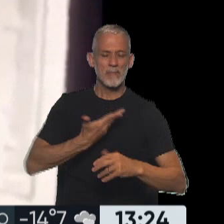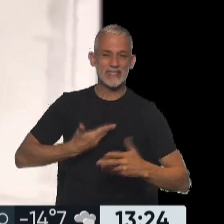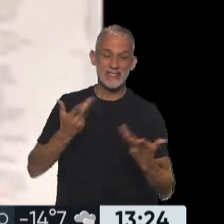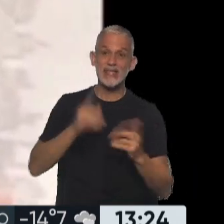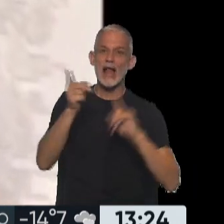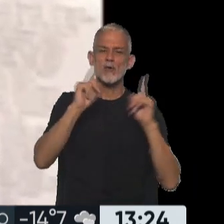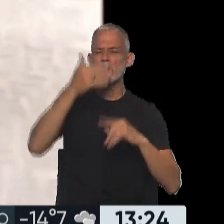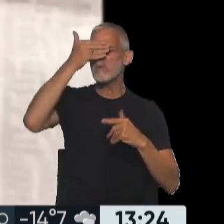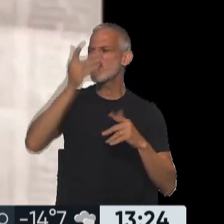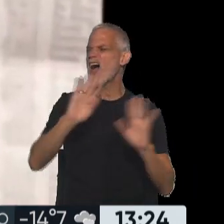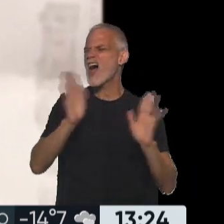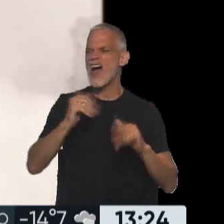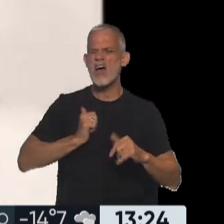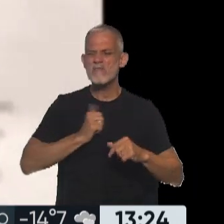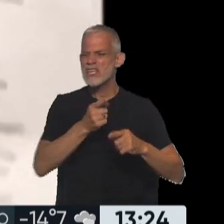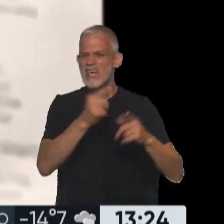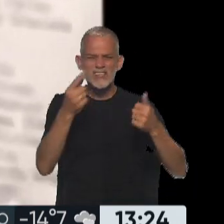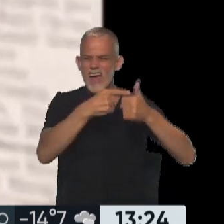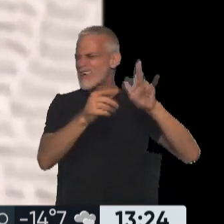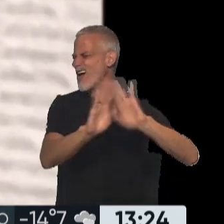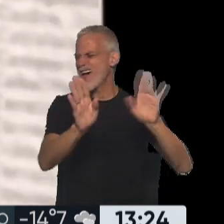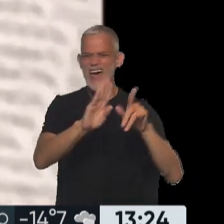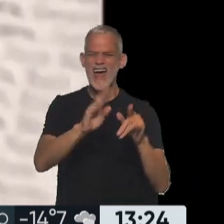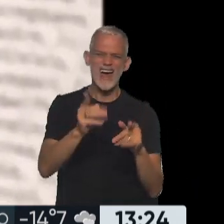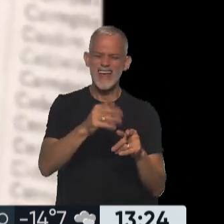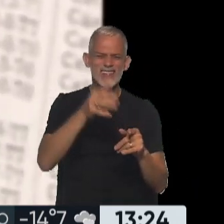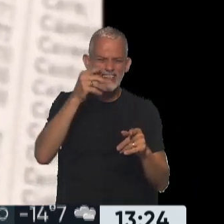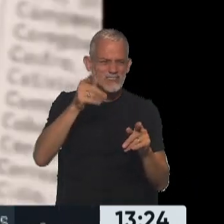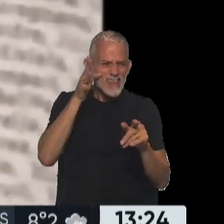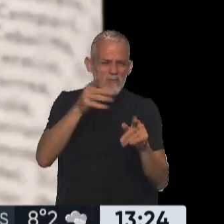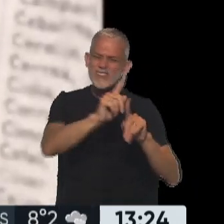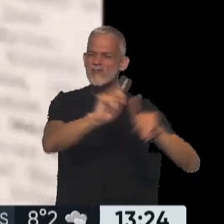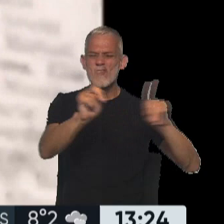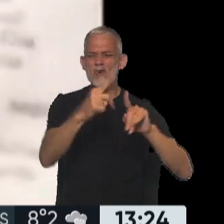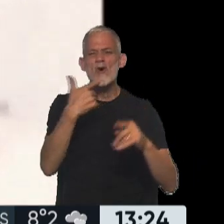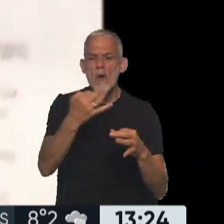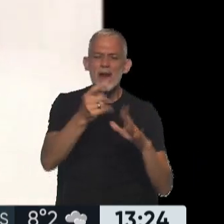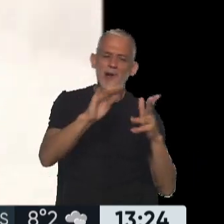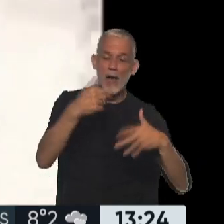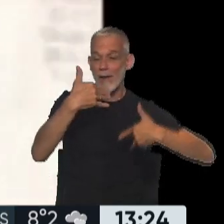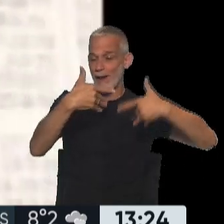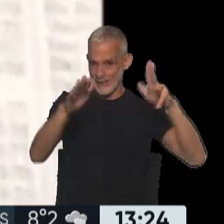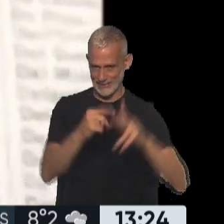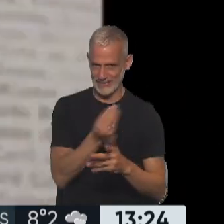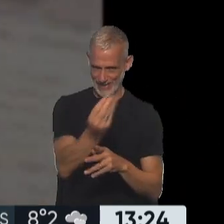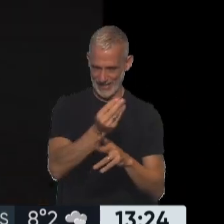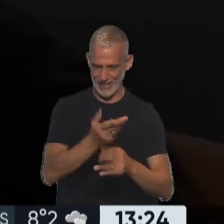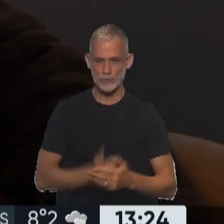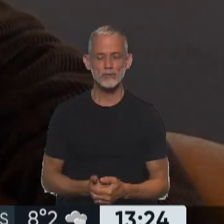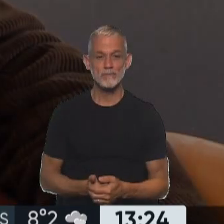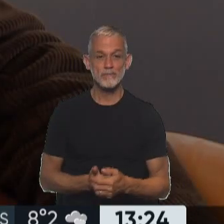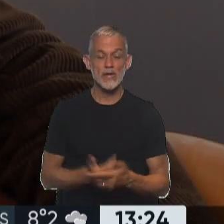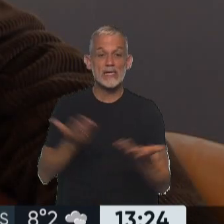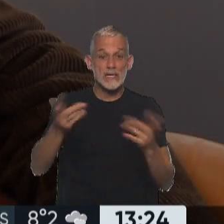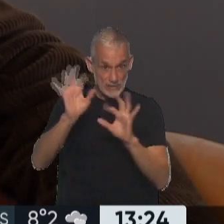cierto negacionismo, de no reconocer quizás todo lo que ha pasado en la dictadura. No sé si está al tanto y cuál es su opinión al respecto.